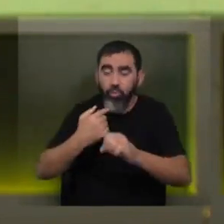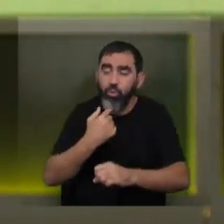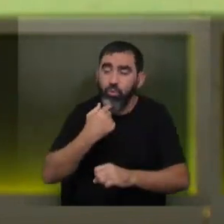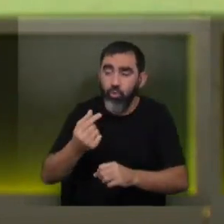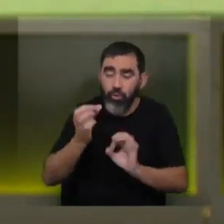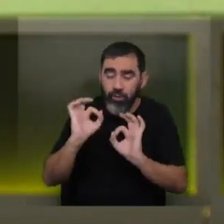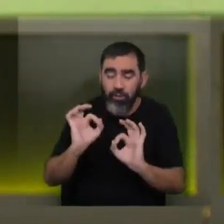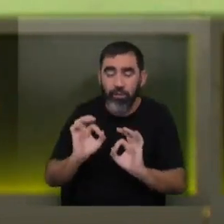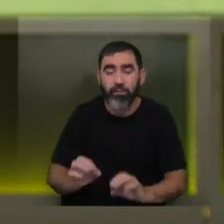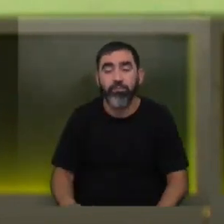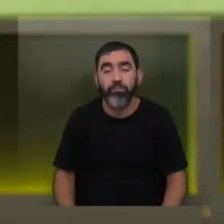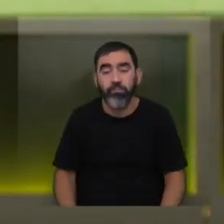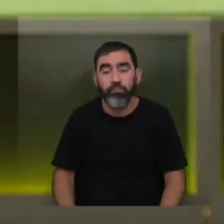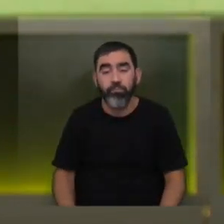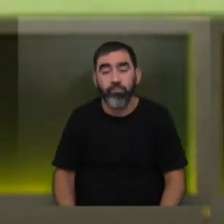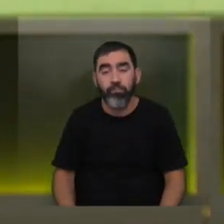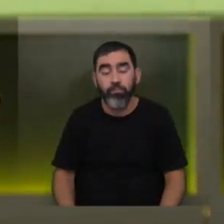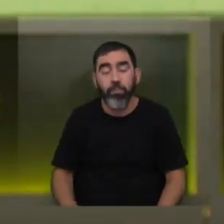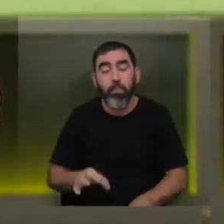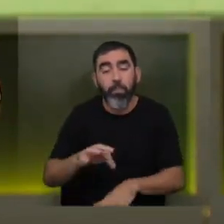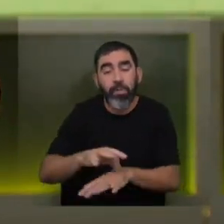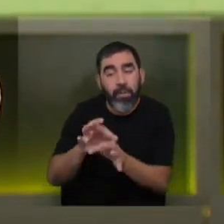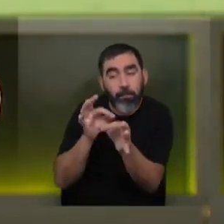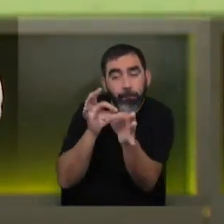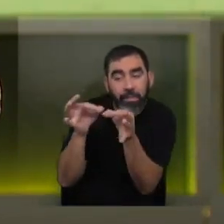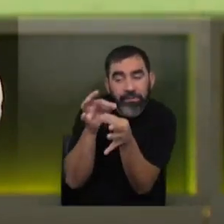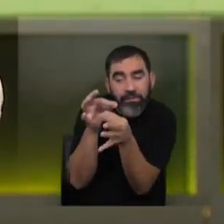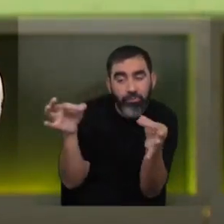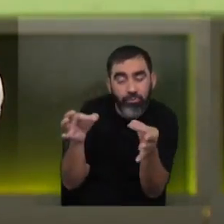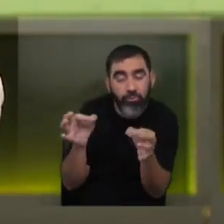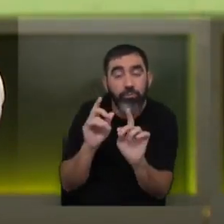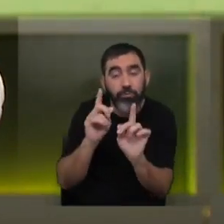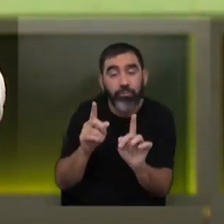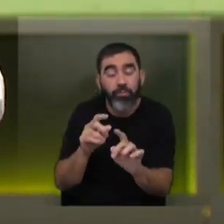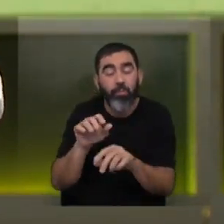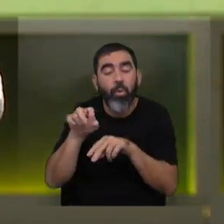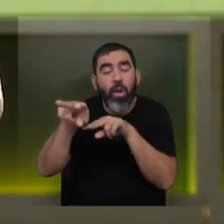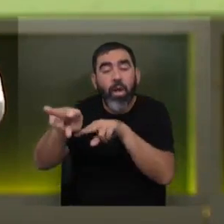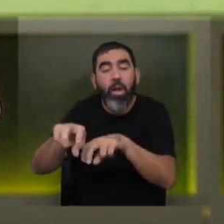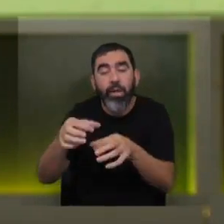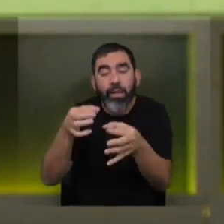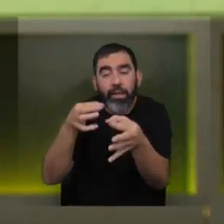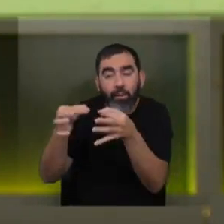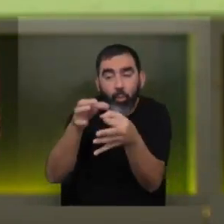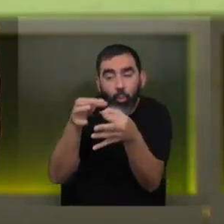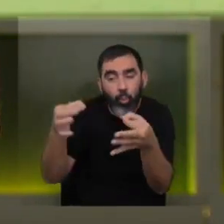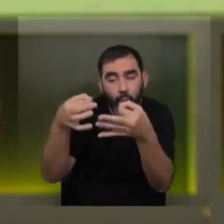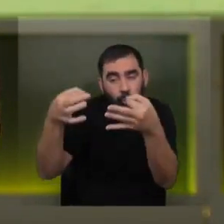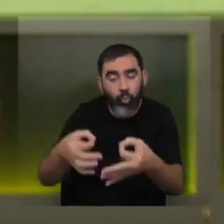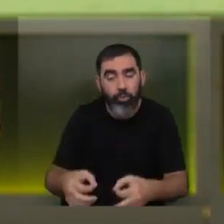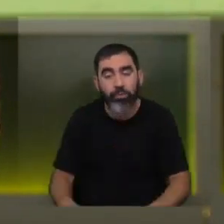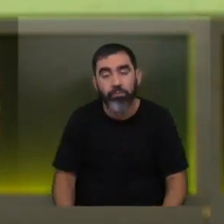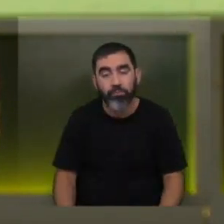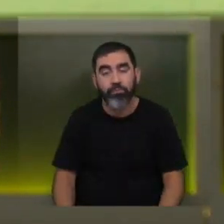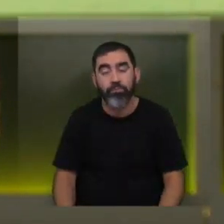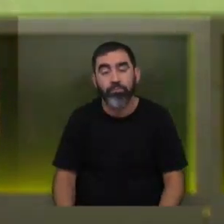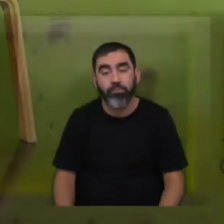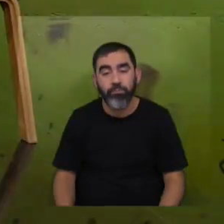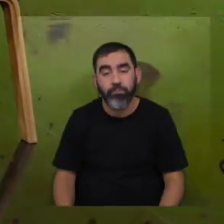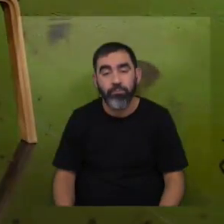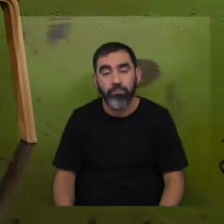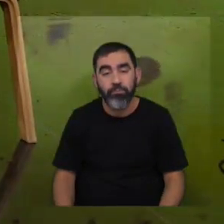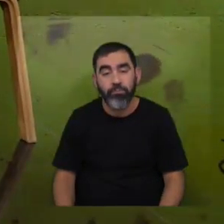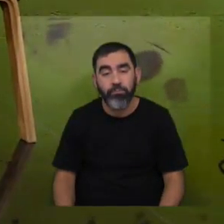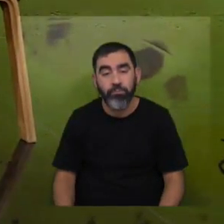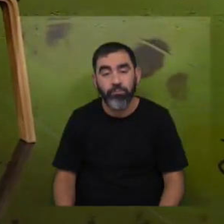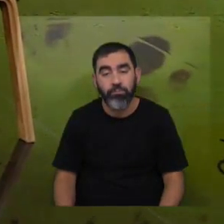que es como lo que se llama medicina de precisión, también esto vendría a ser la agricultura de precisión, ¿no? Sabina, como a